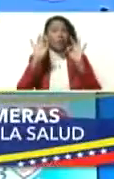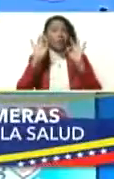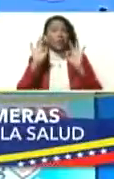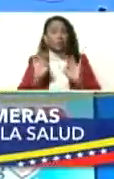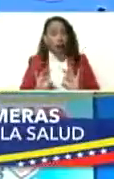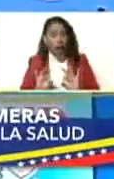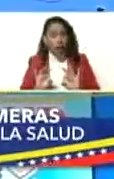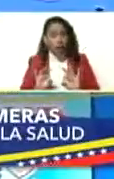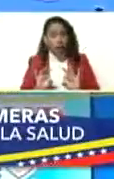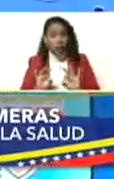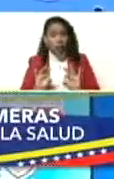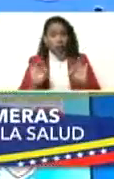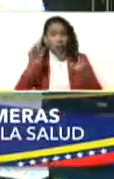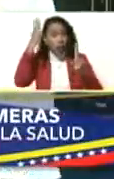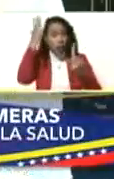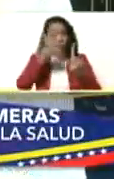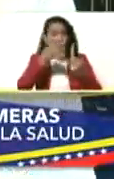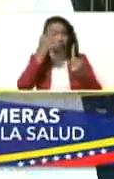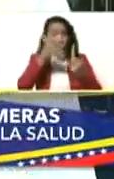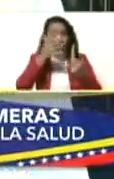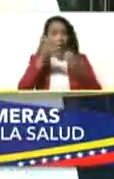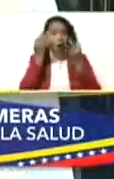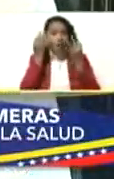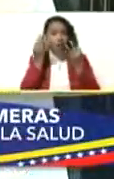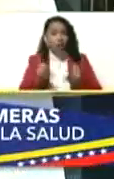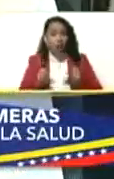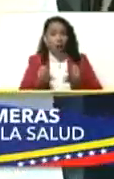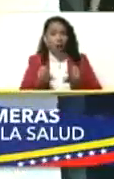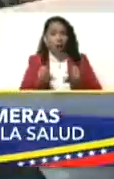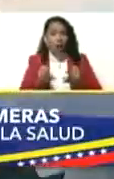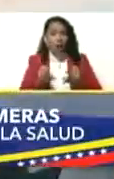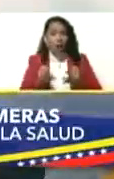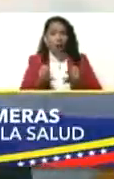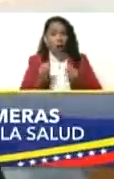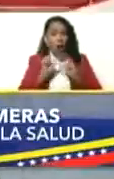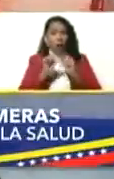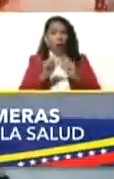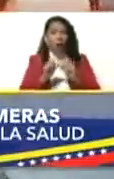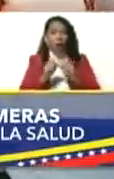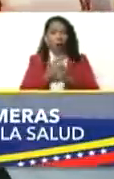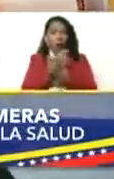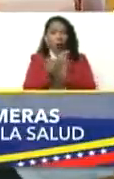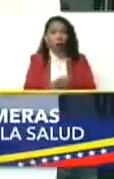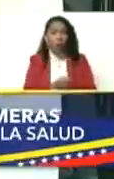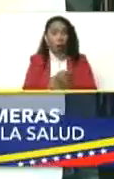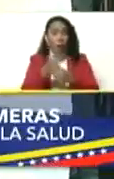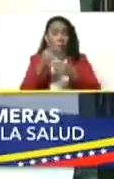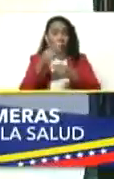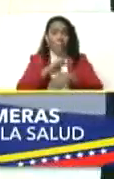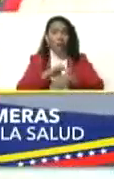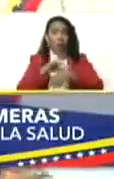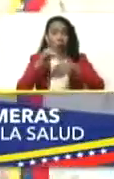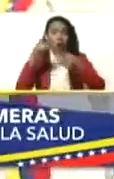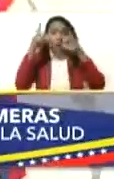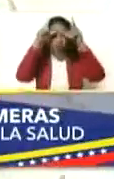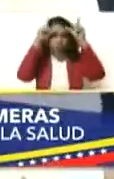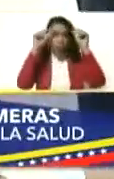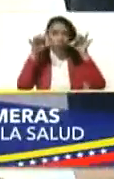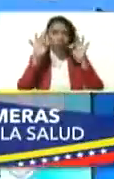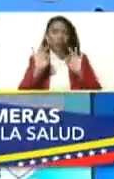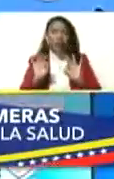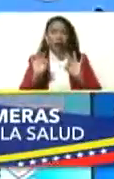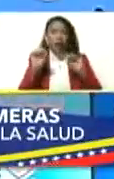extraordinarios de formación oficial. Continúa el acto de graduación de médicos y enfermeros especialistas. En este momento